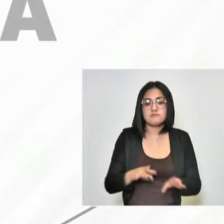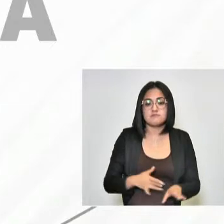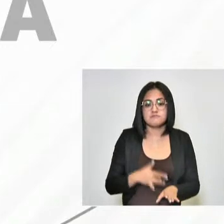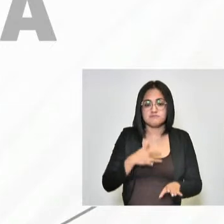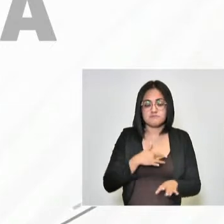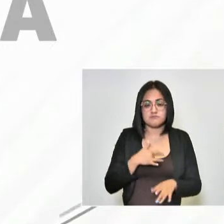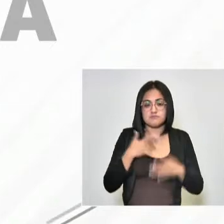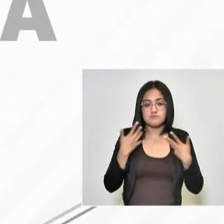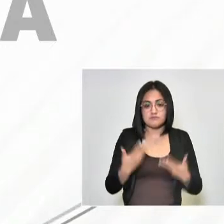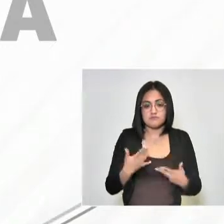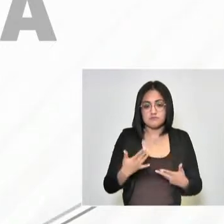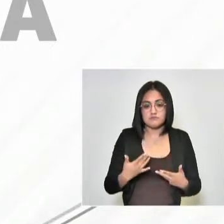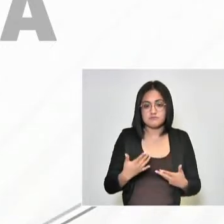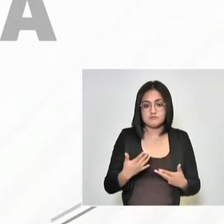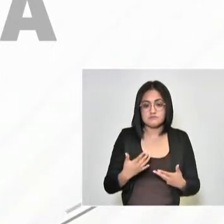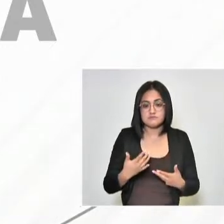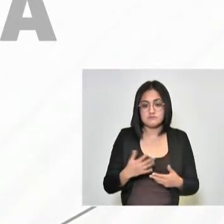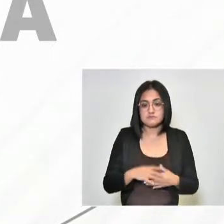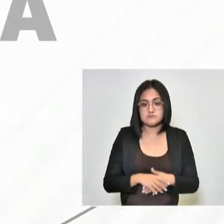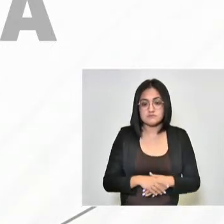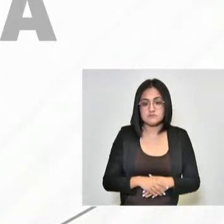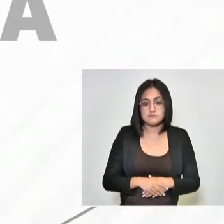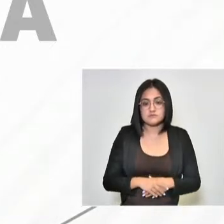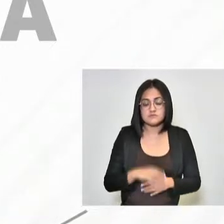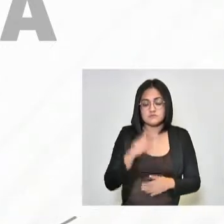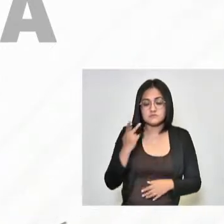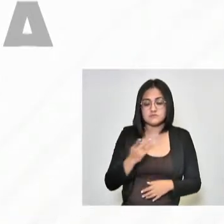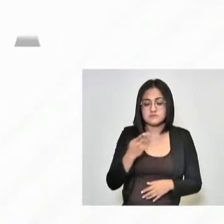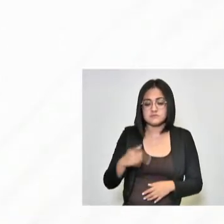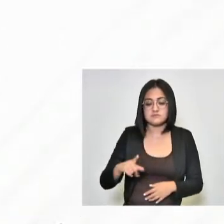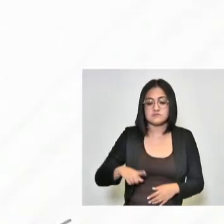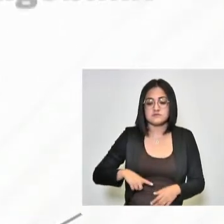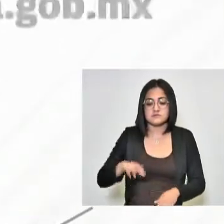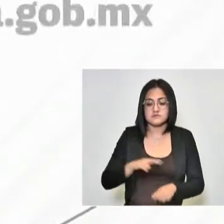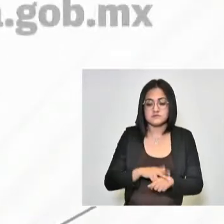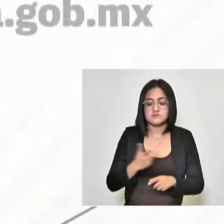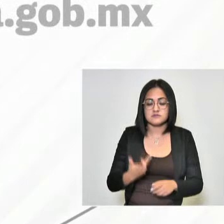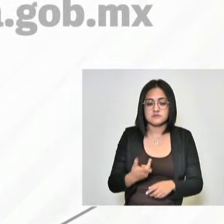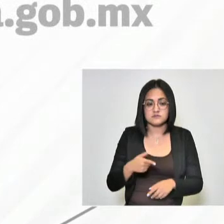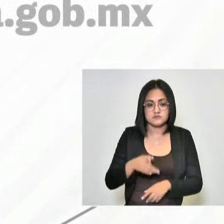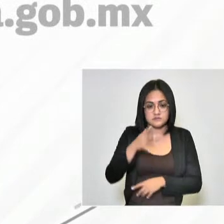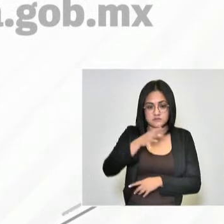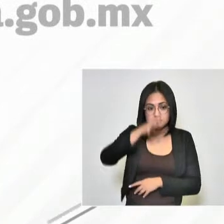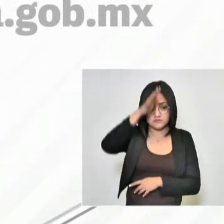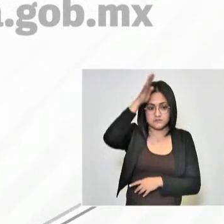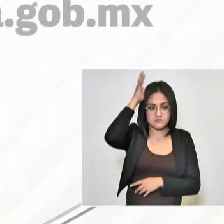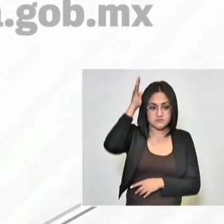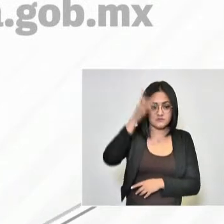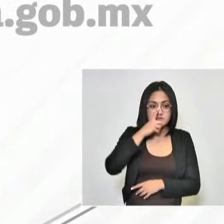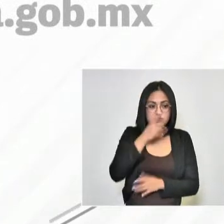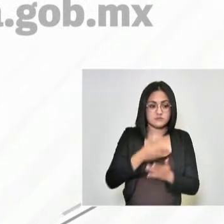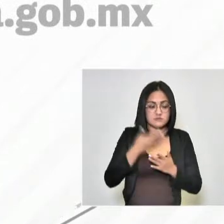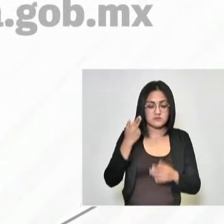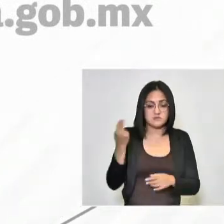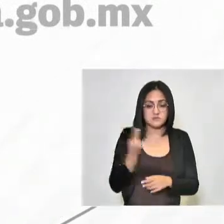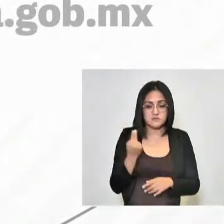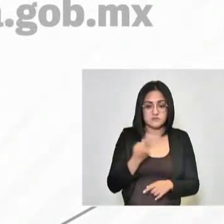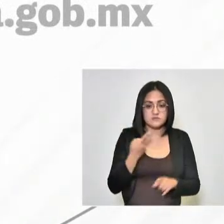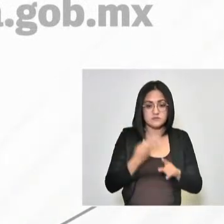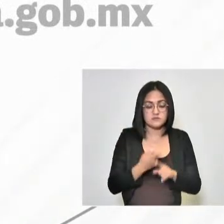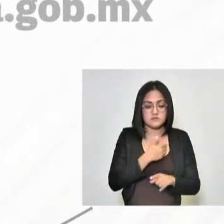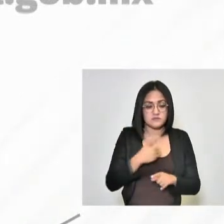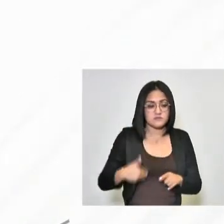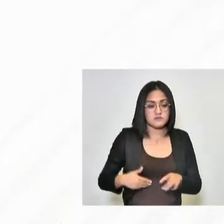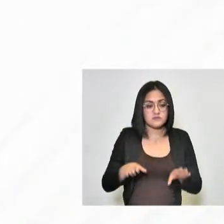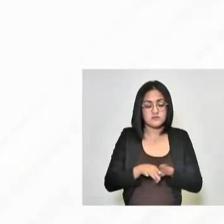ese sentido? Y me gustaría preguntarle al gobernador, pues el Bomberos del Estado ya lo había mencionado, la necesidad de que municipios